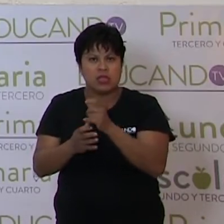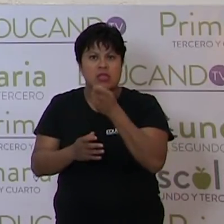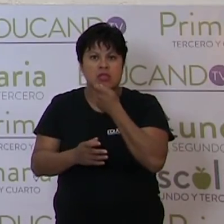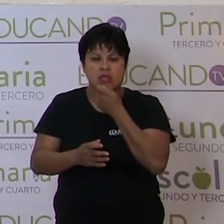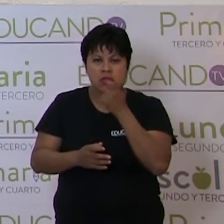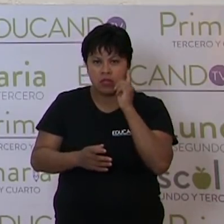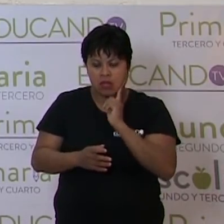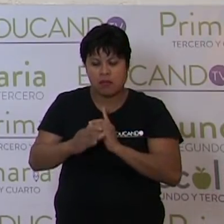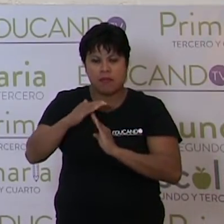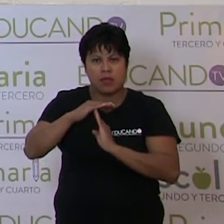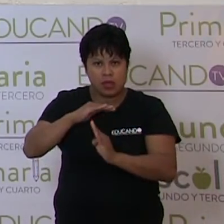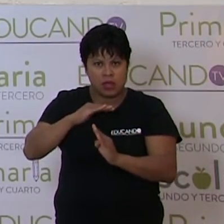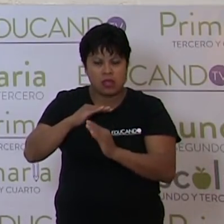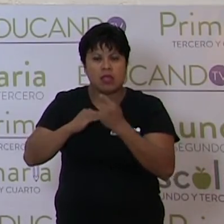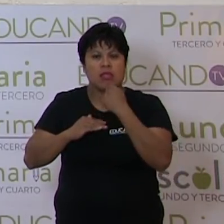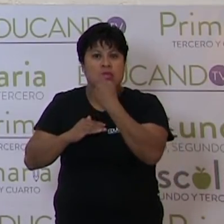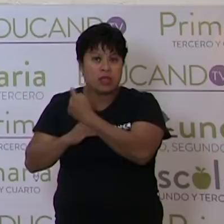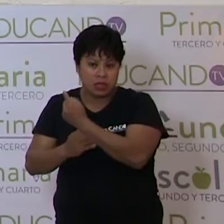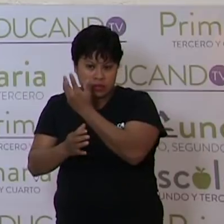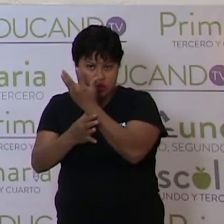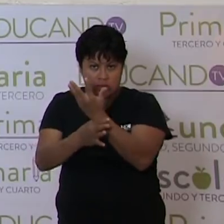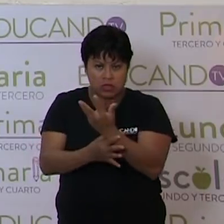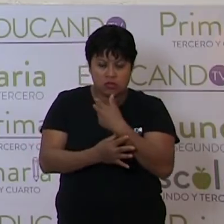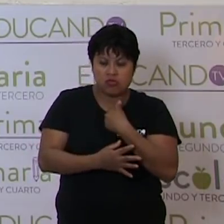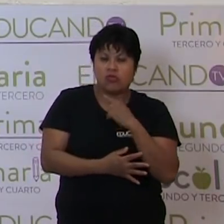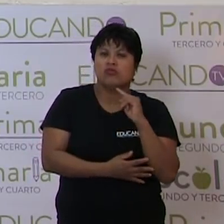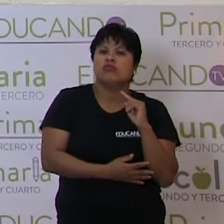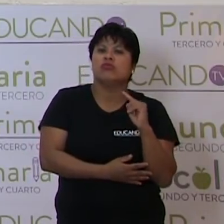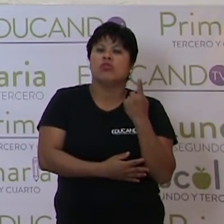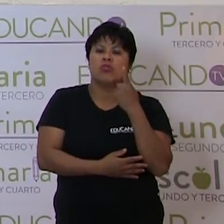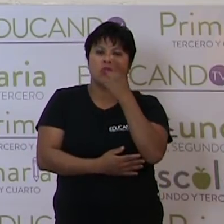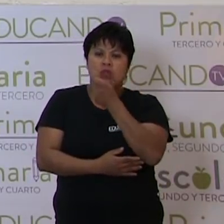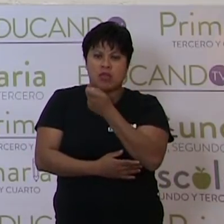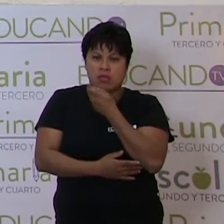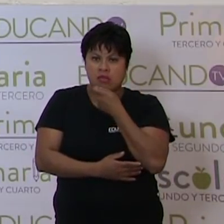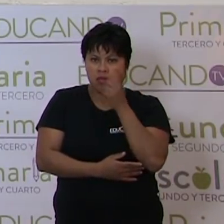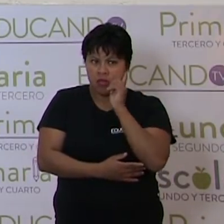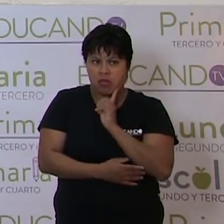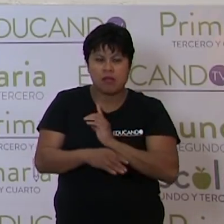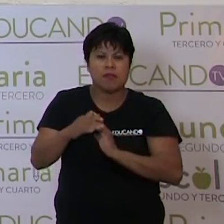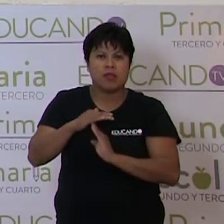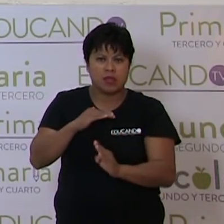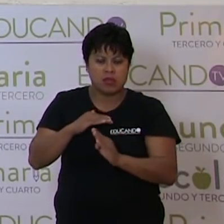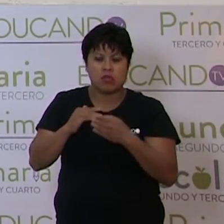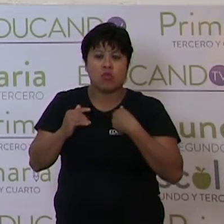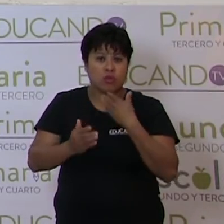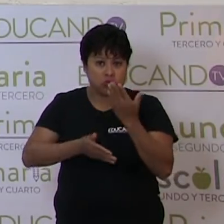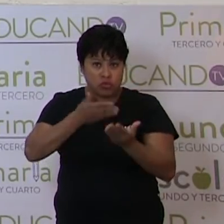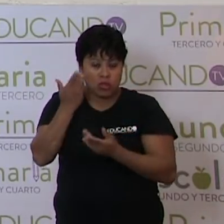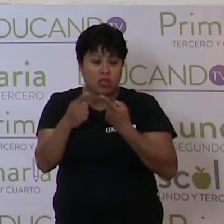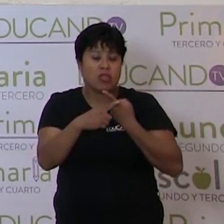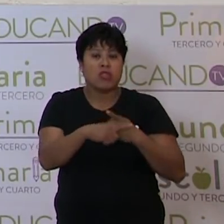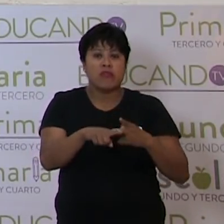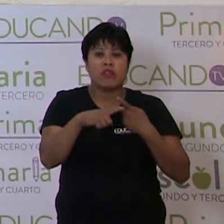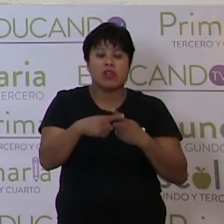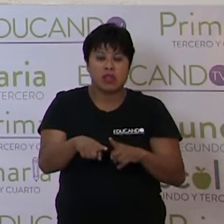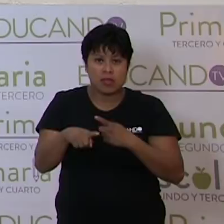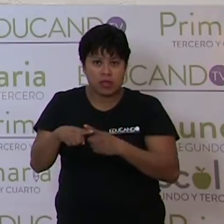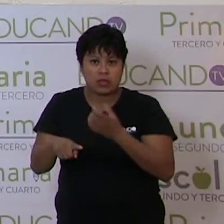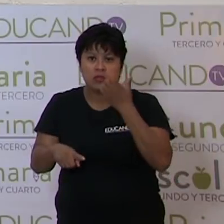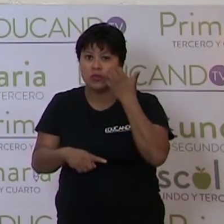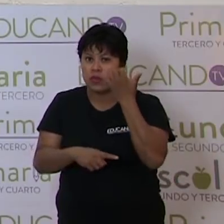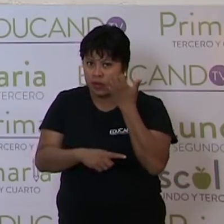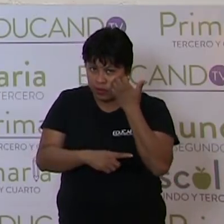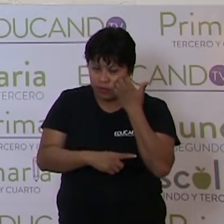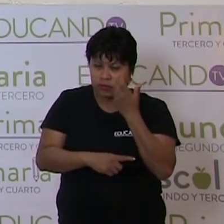dice, soy una niña, he estudiado en varias primarias, debido